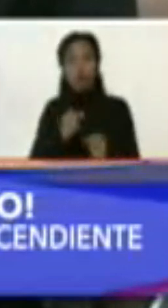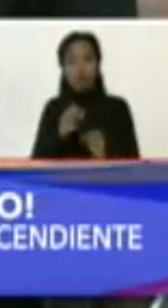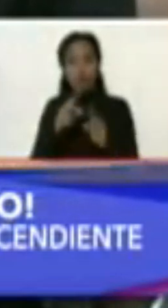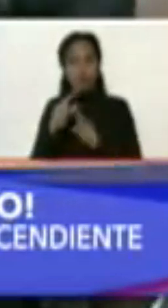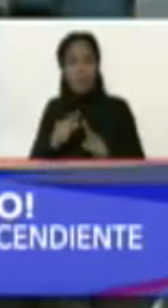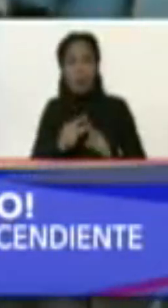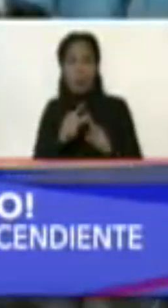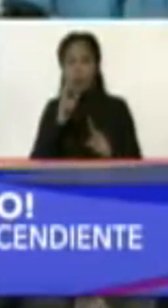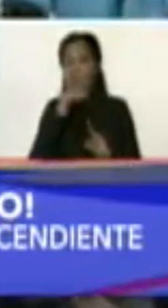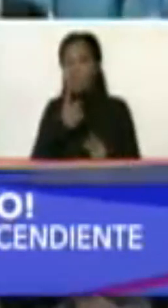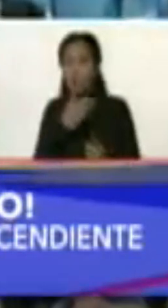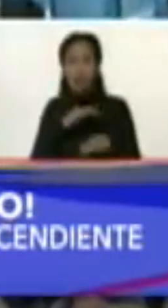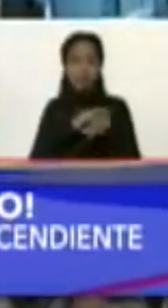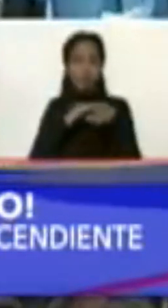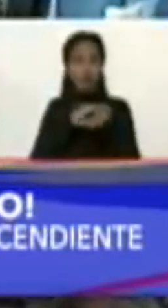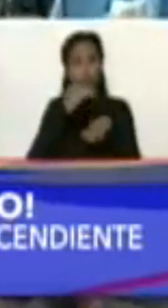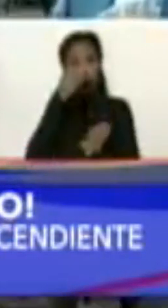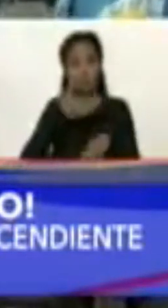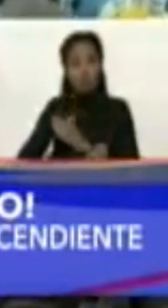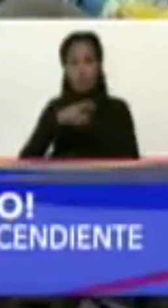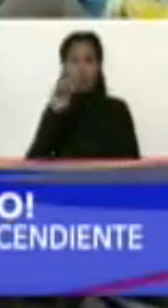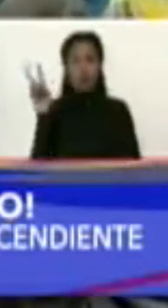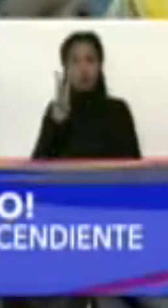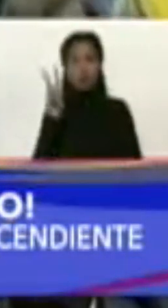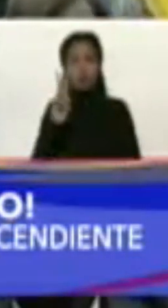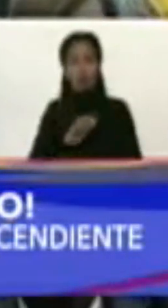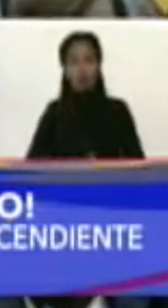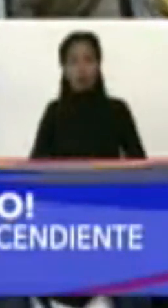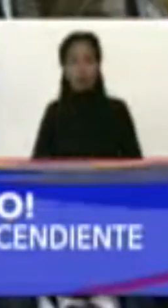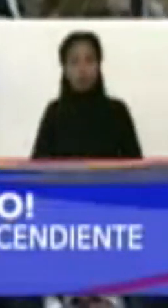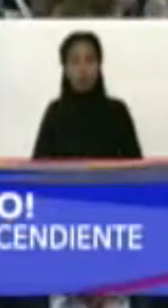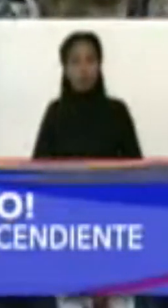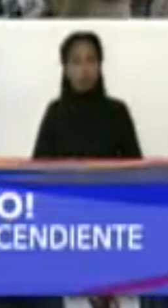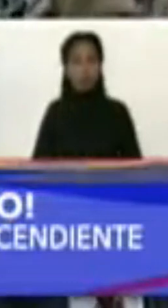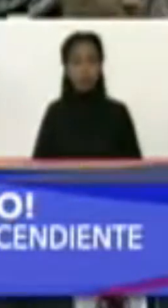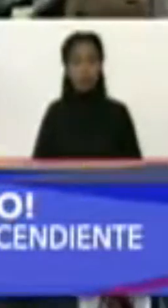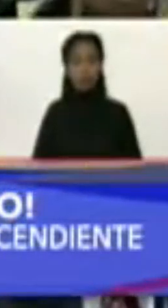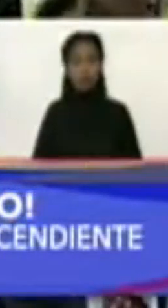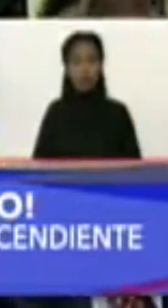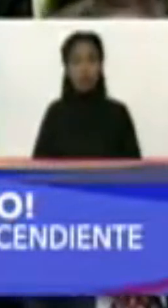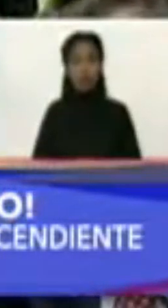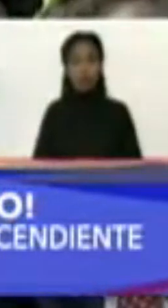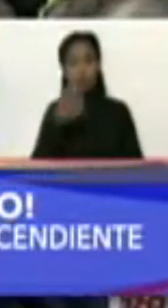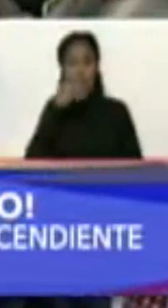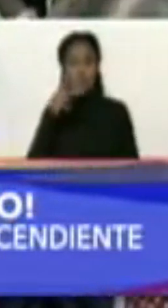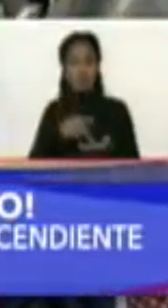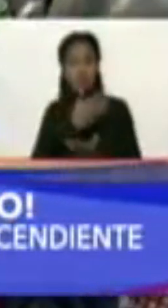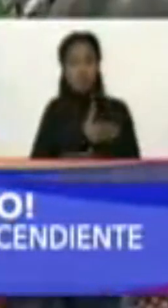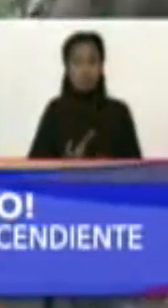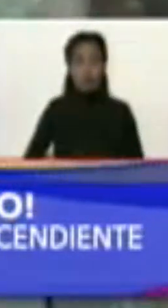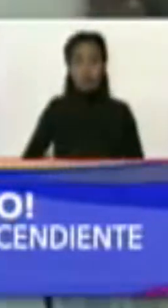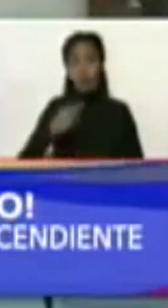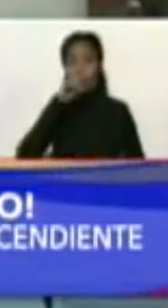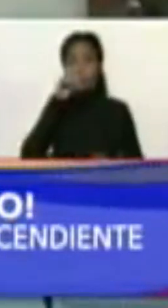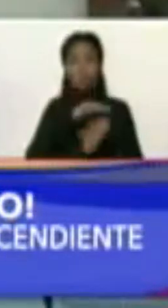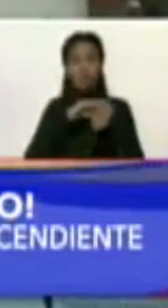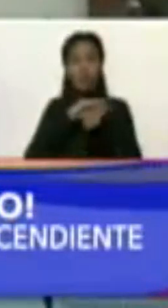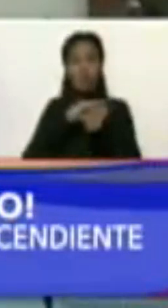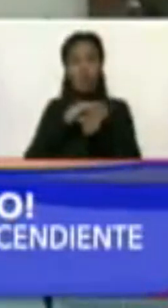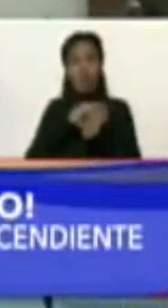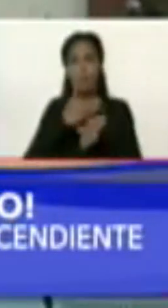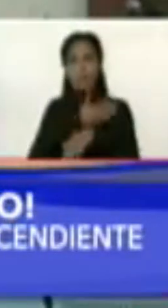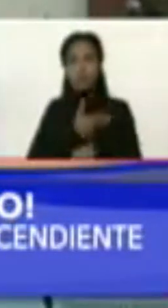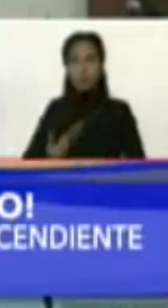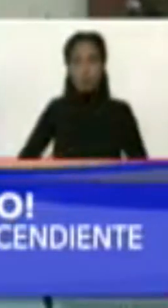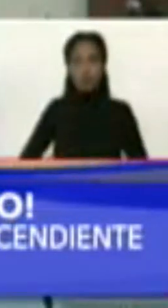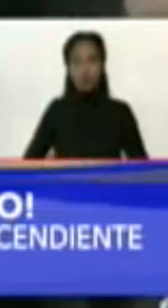sin pedirle disculpas al pueblo venezolano y al pueblo y al presidente Nicolás Maduro. Disculpa, presidente. No, no,